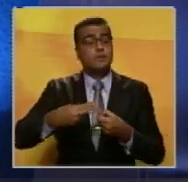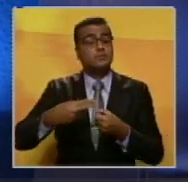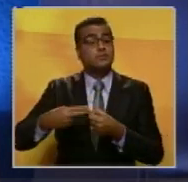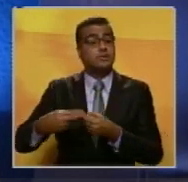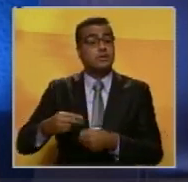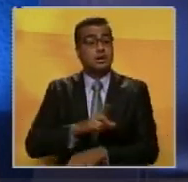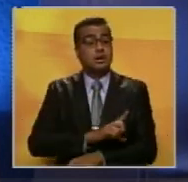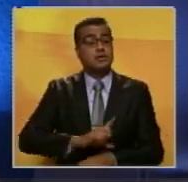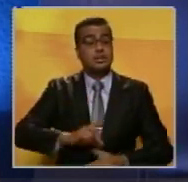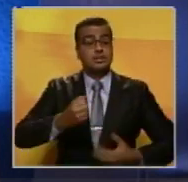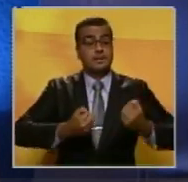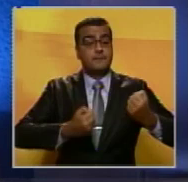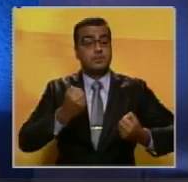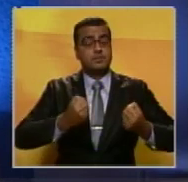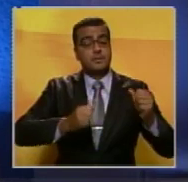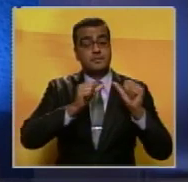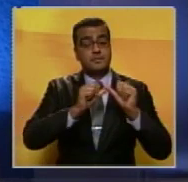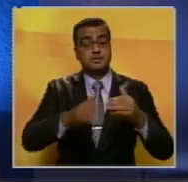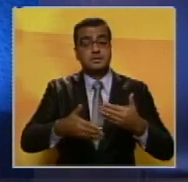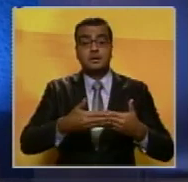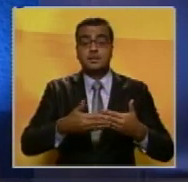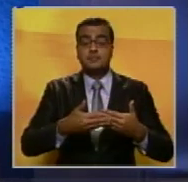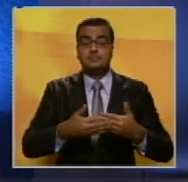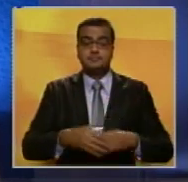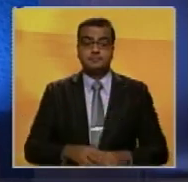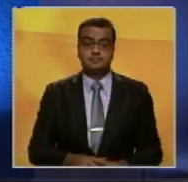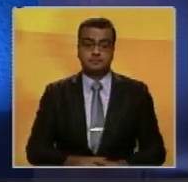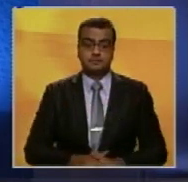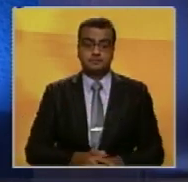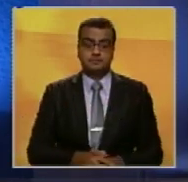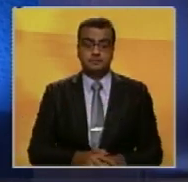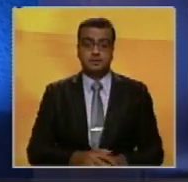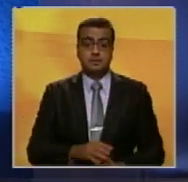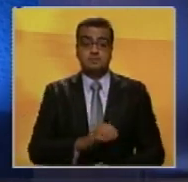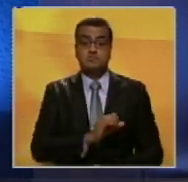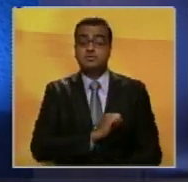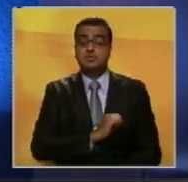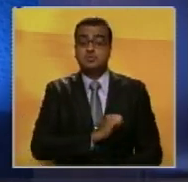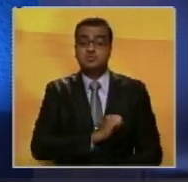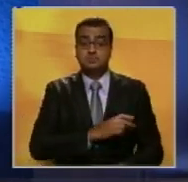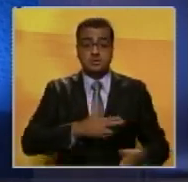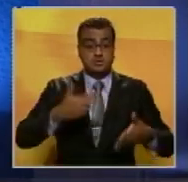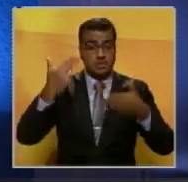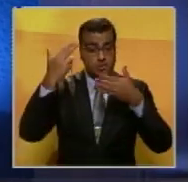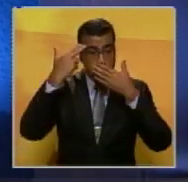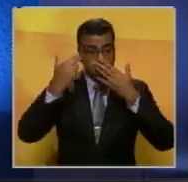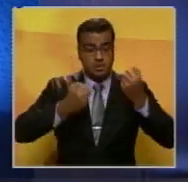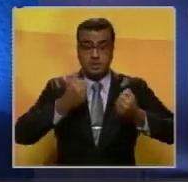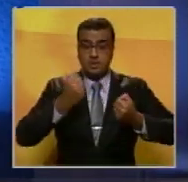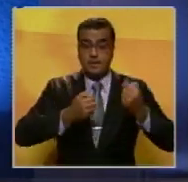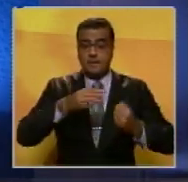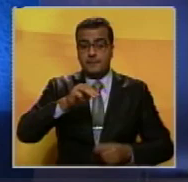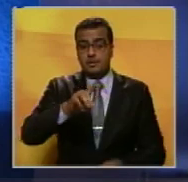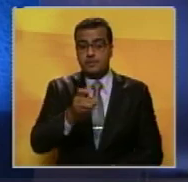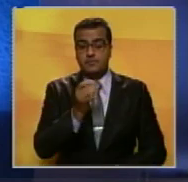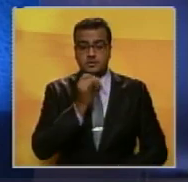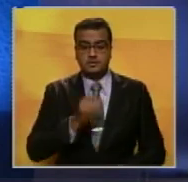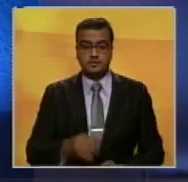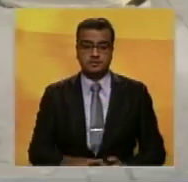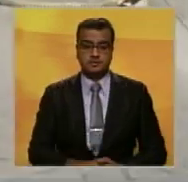las líneas de transporte que permanecen cerradas o paralizadas por temor a secuestro o ataque de unidades. Marina Iglot nos